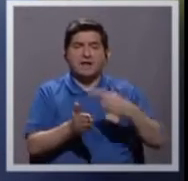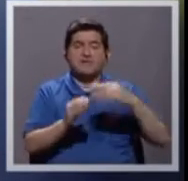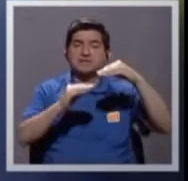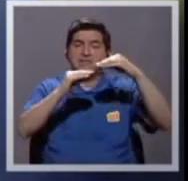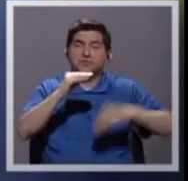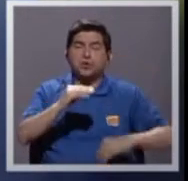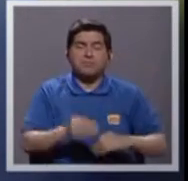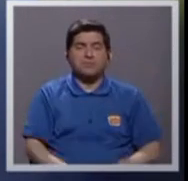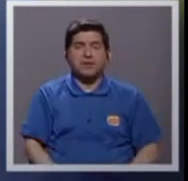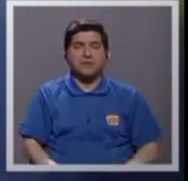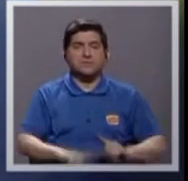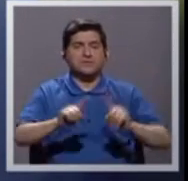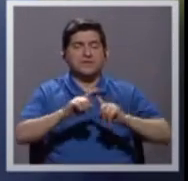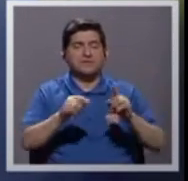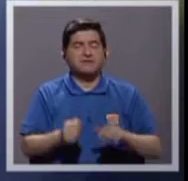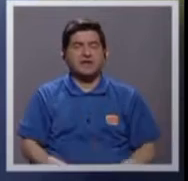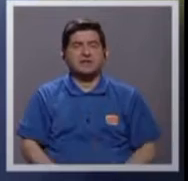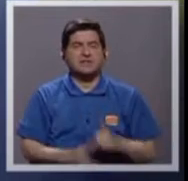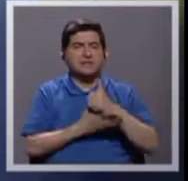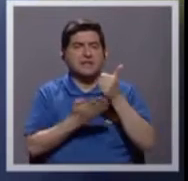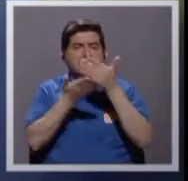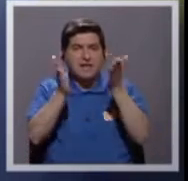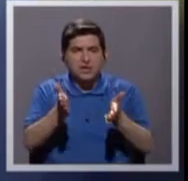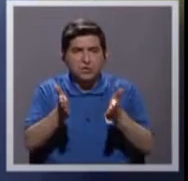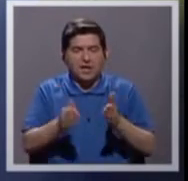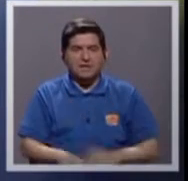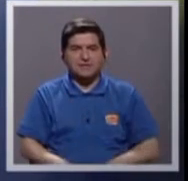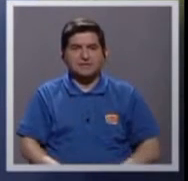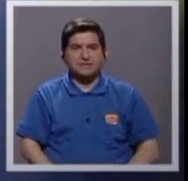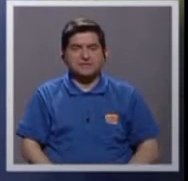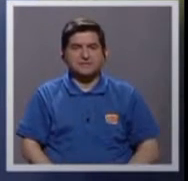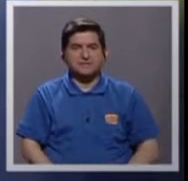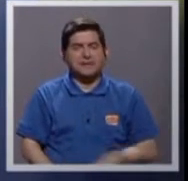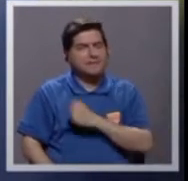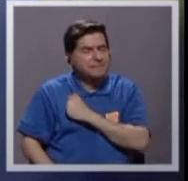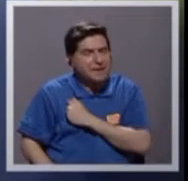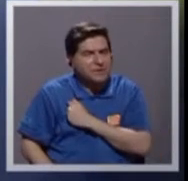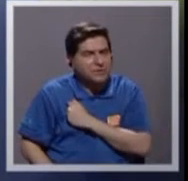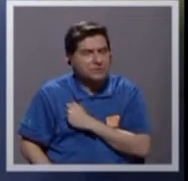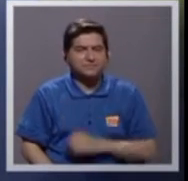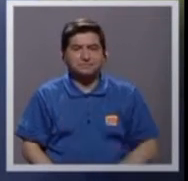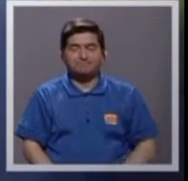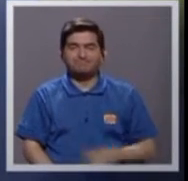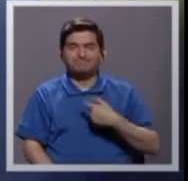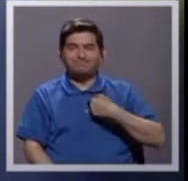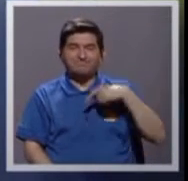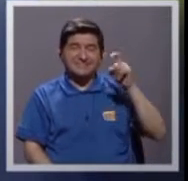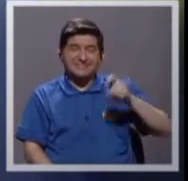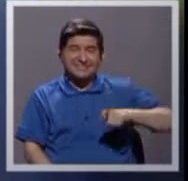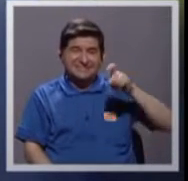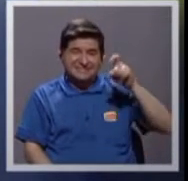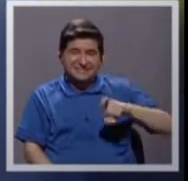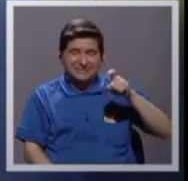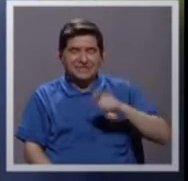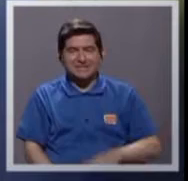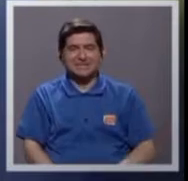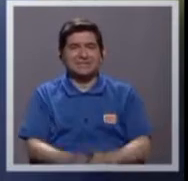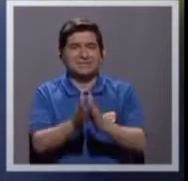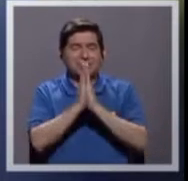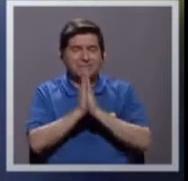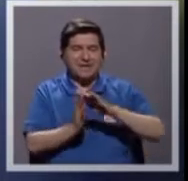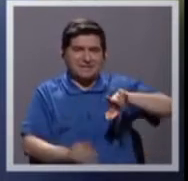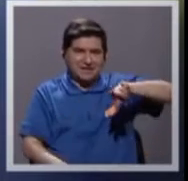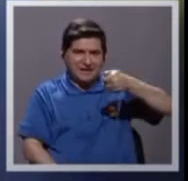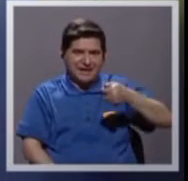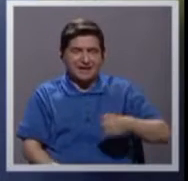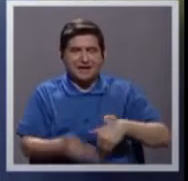los colaboradores. doña Y Marta, encontrar en el sector, perdón. eh, necesito pedirle al canal que